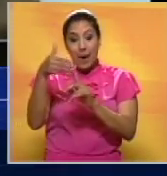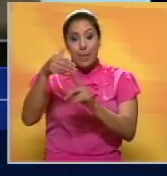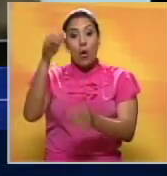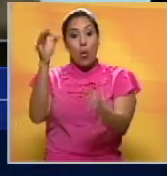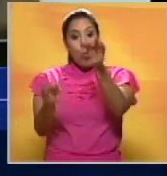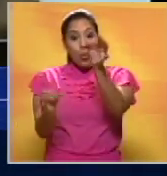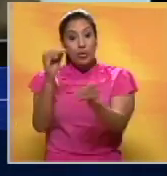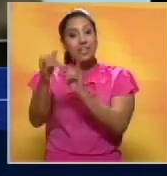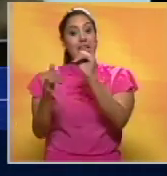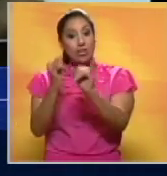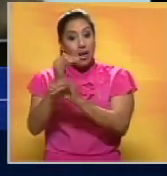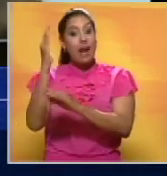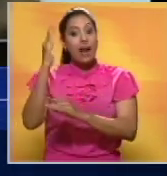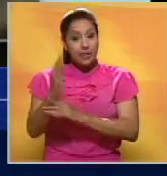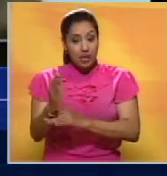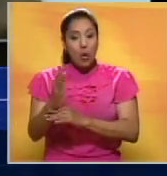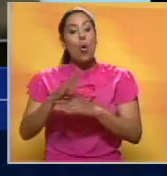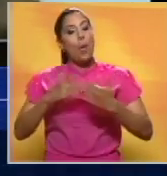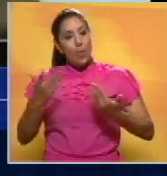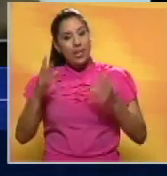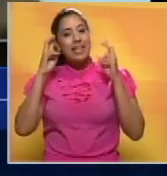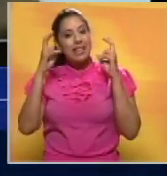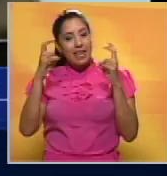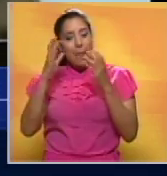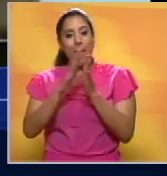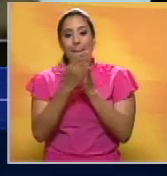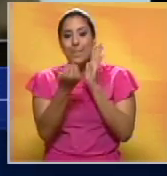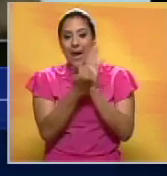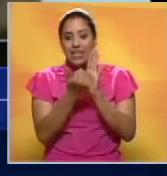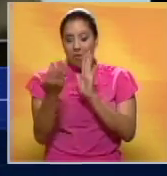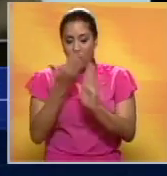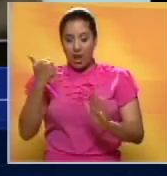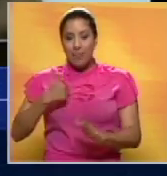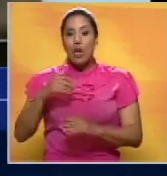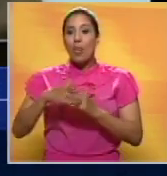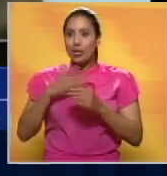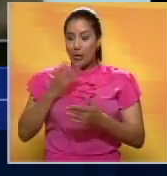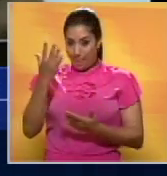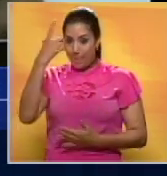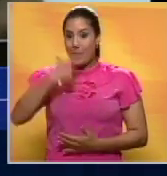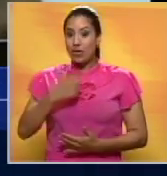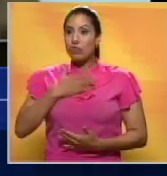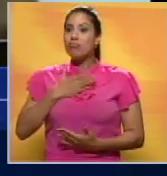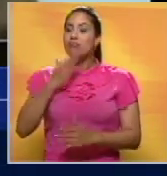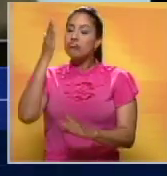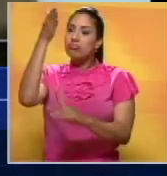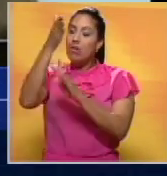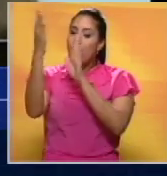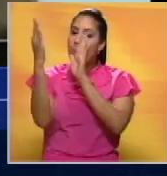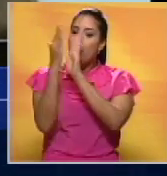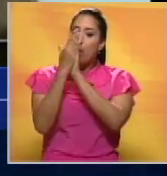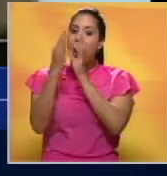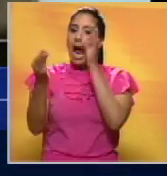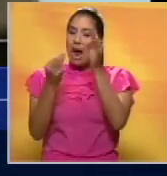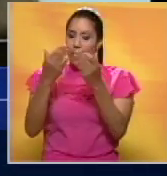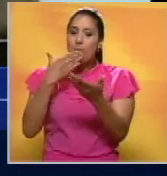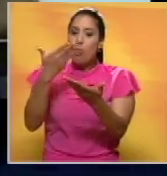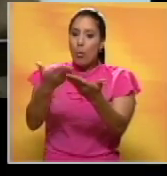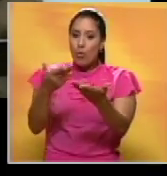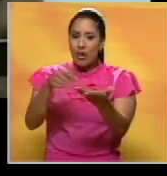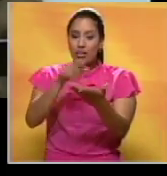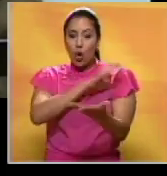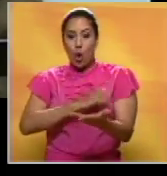por la justicia internacional. Por eso el tema del pasaporte y por eso que no fuéramos personalmente a presentarle al